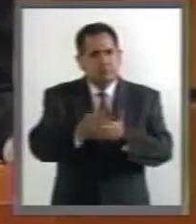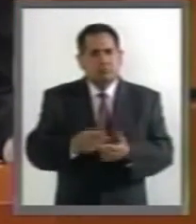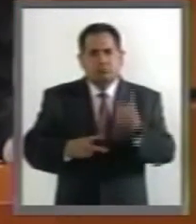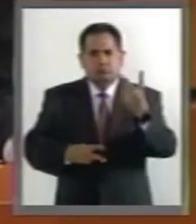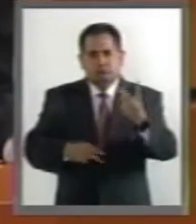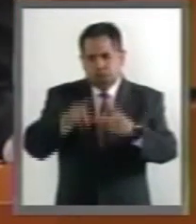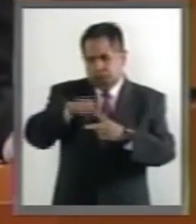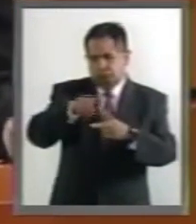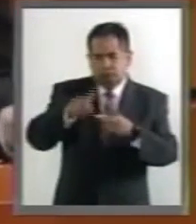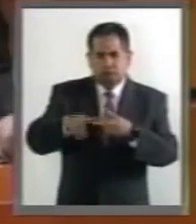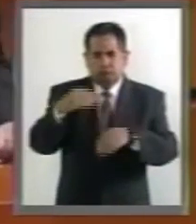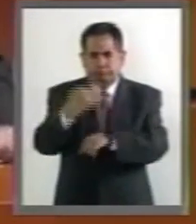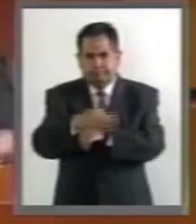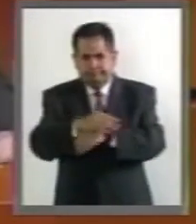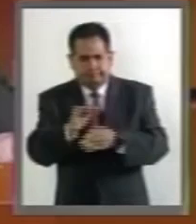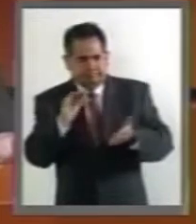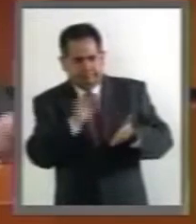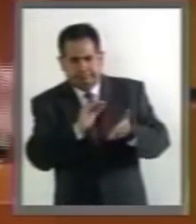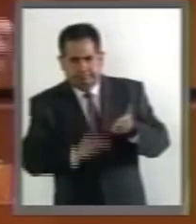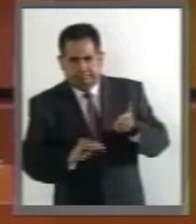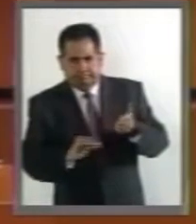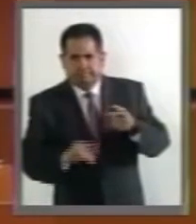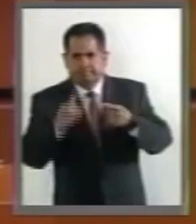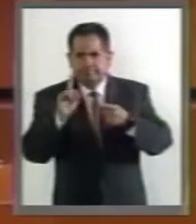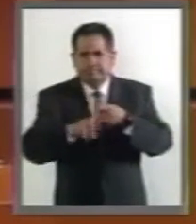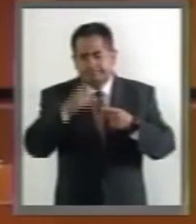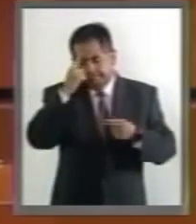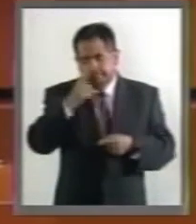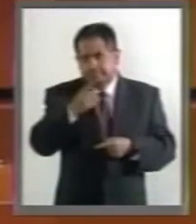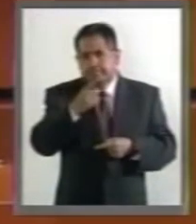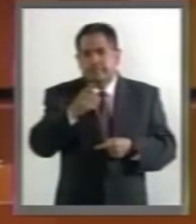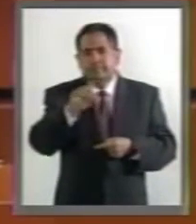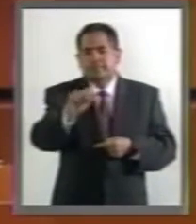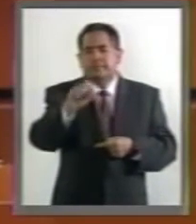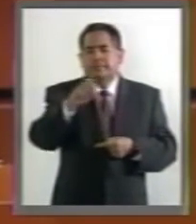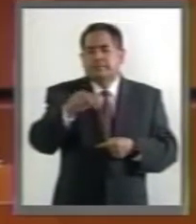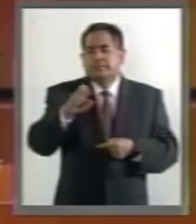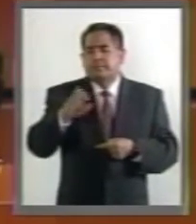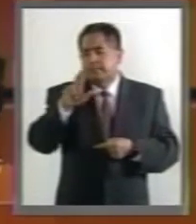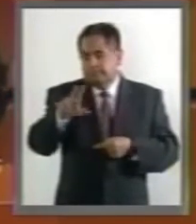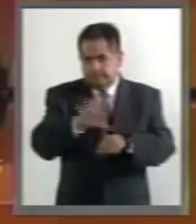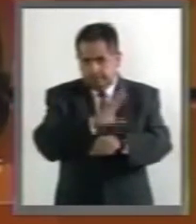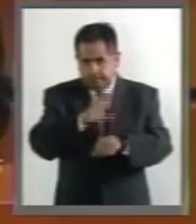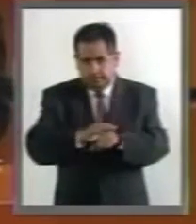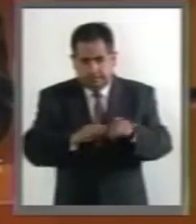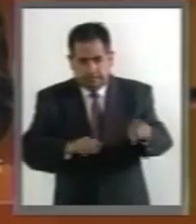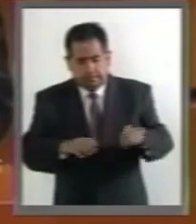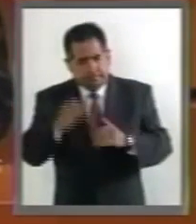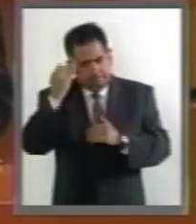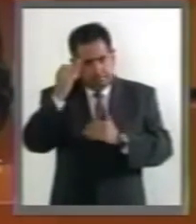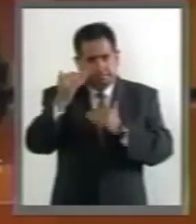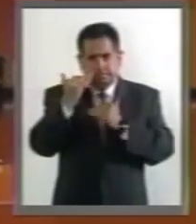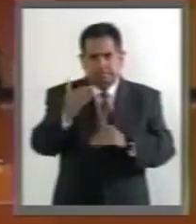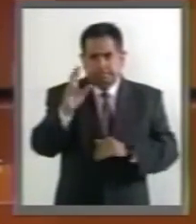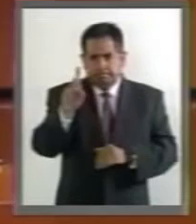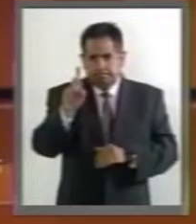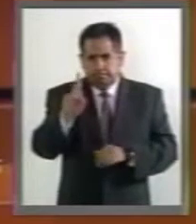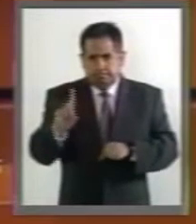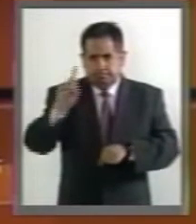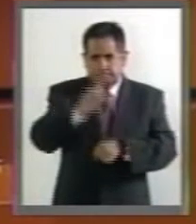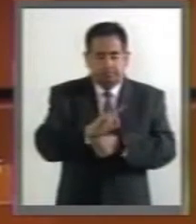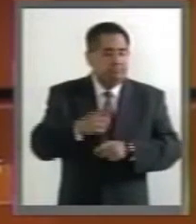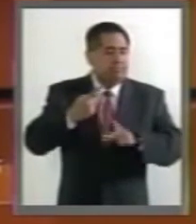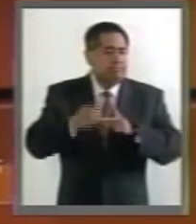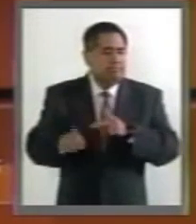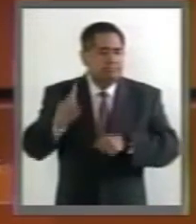disposiciones transitorias para que la Secretaría de Energía, dentro de un plazo de 30 días contando a